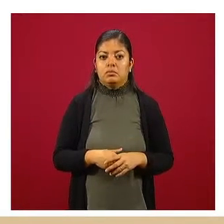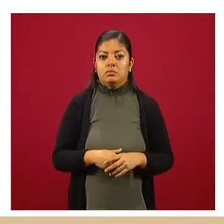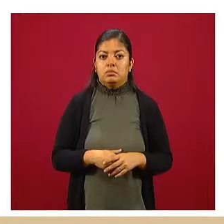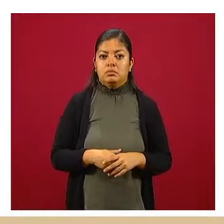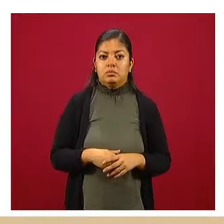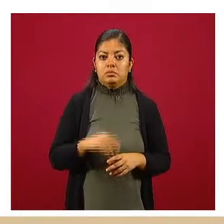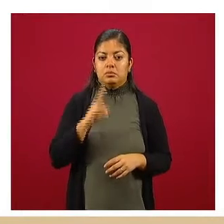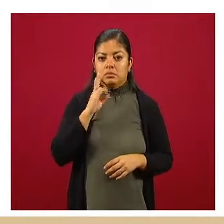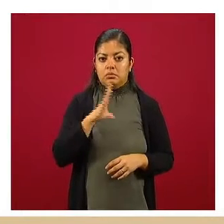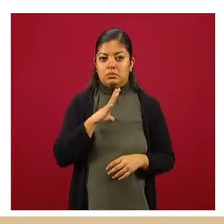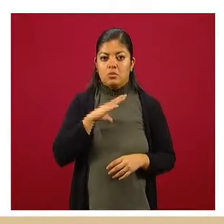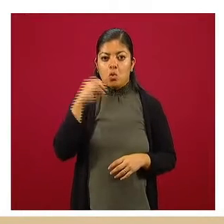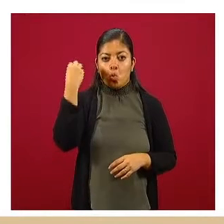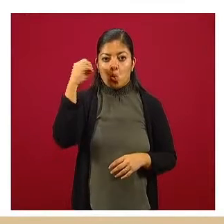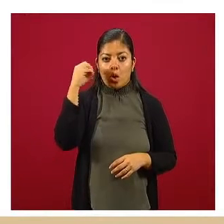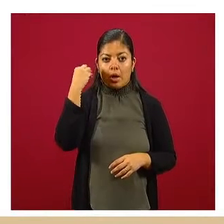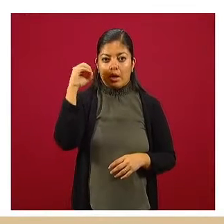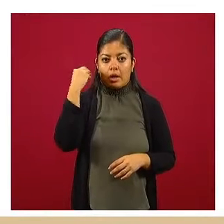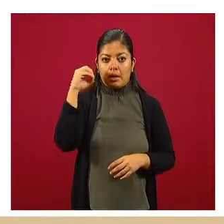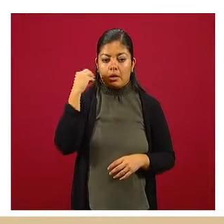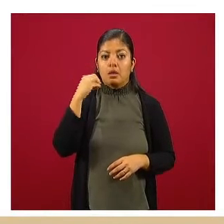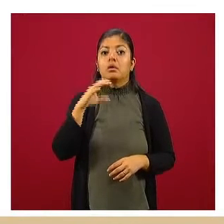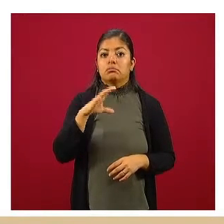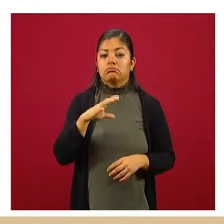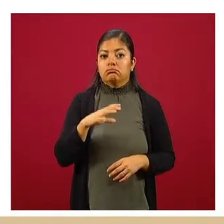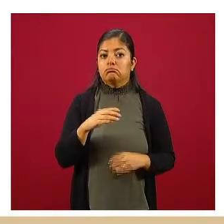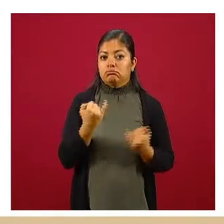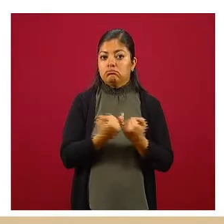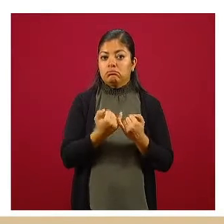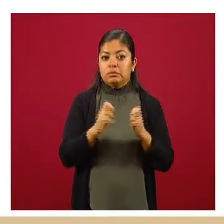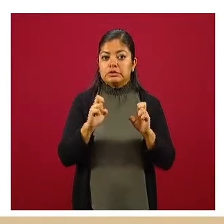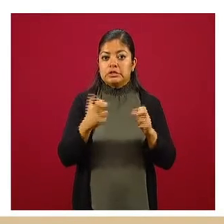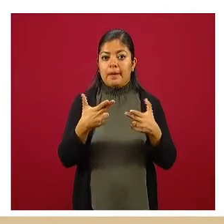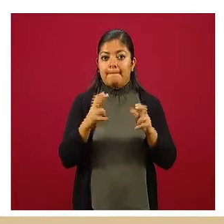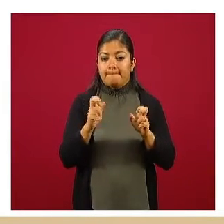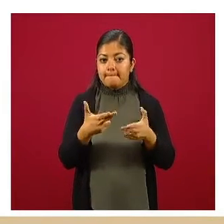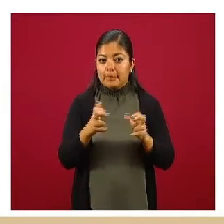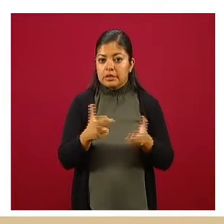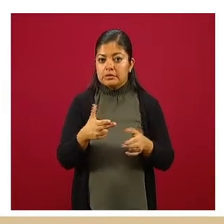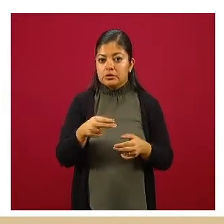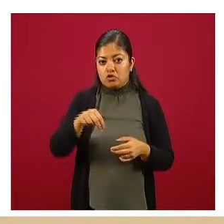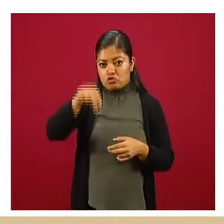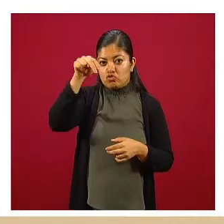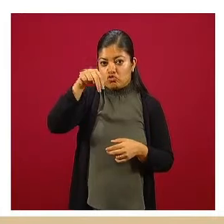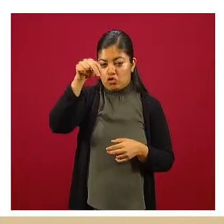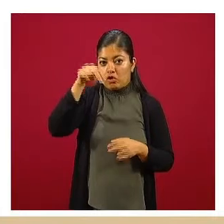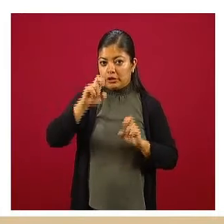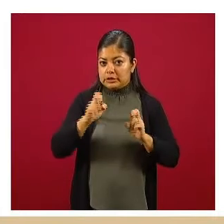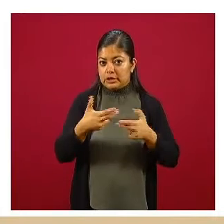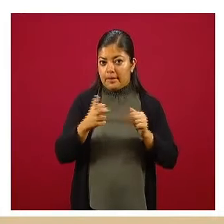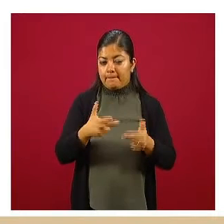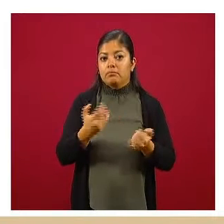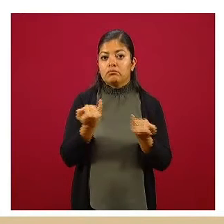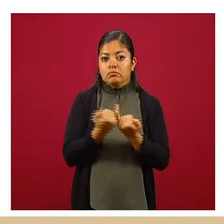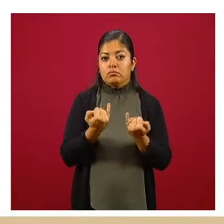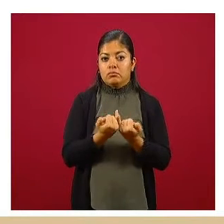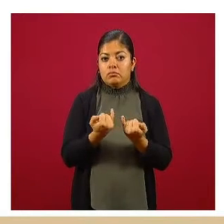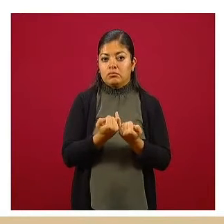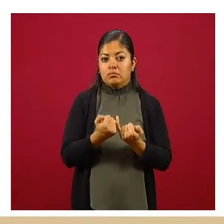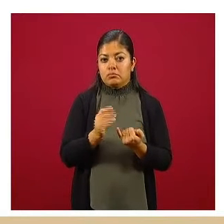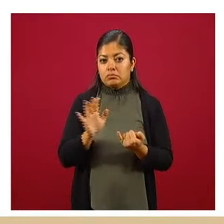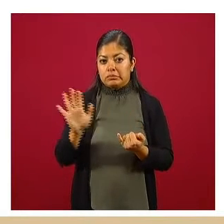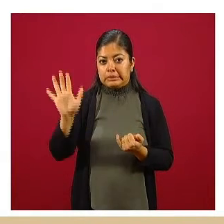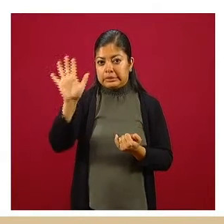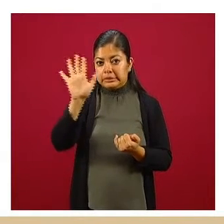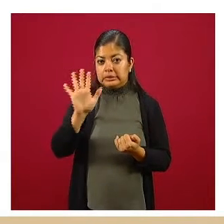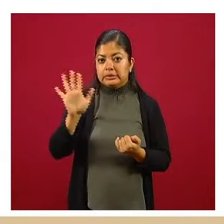Ahí está, Oaxaca, y vemos también Chiapas en los Altos y también hacia la zona norte, donde